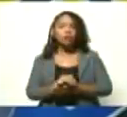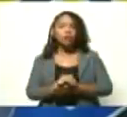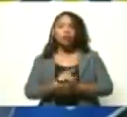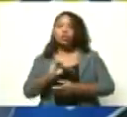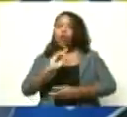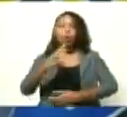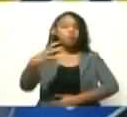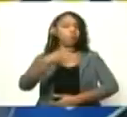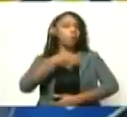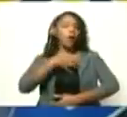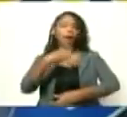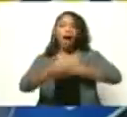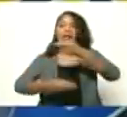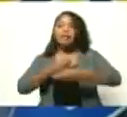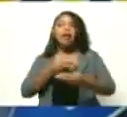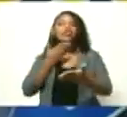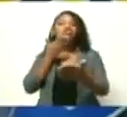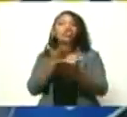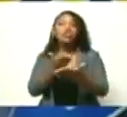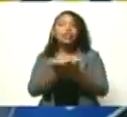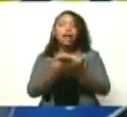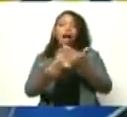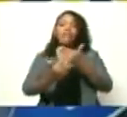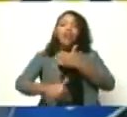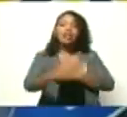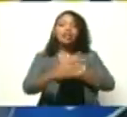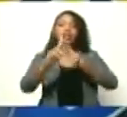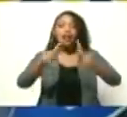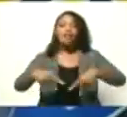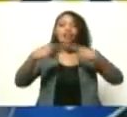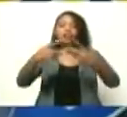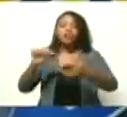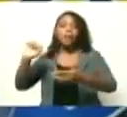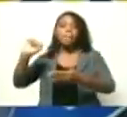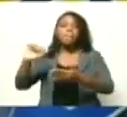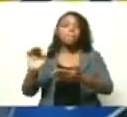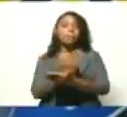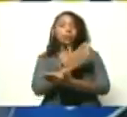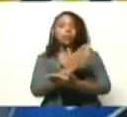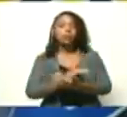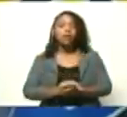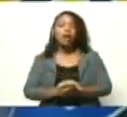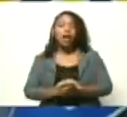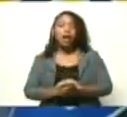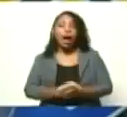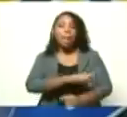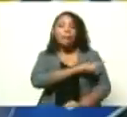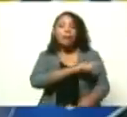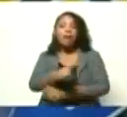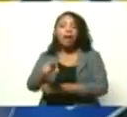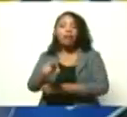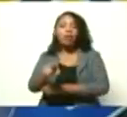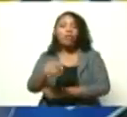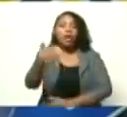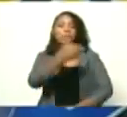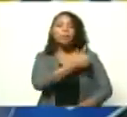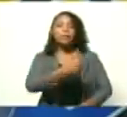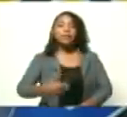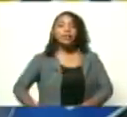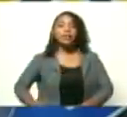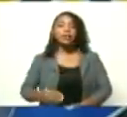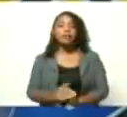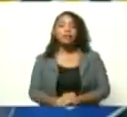improcedente la solicitud del referéndum revocatorio al mandato del